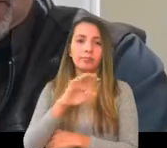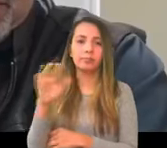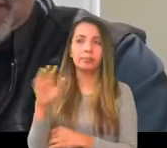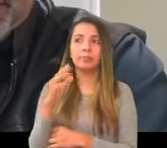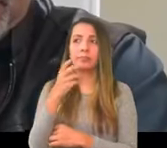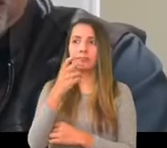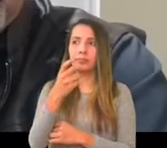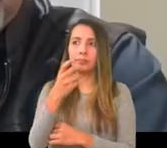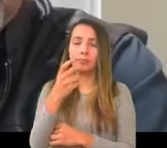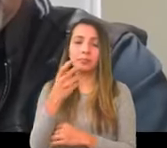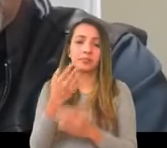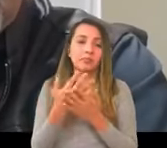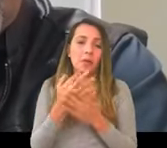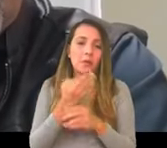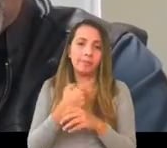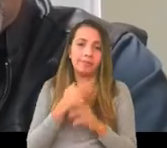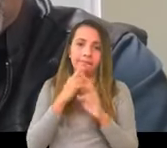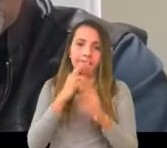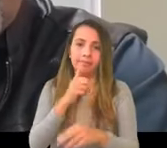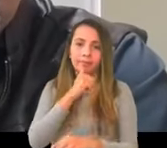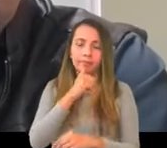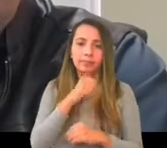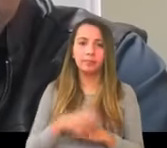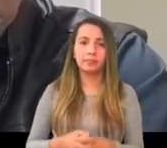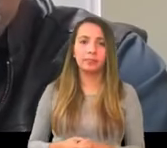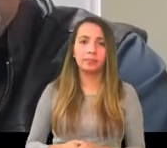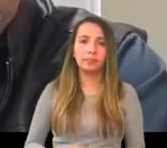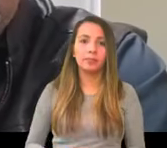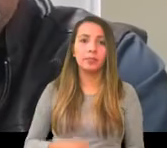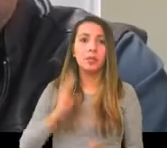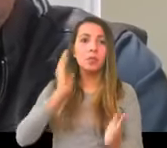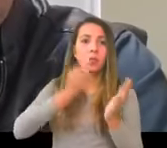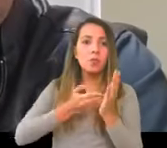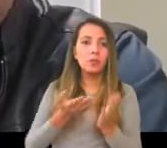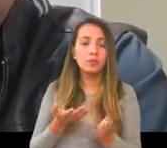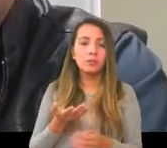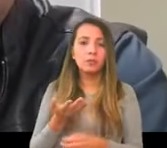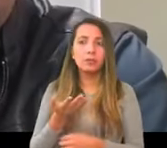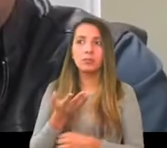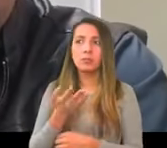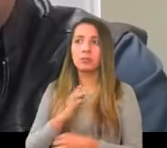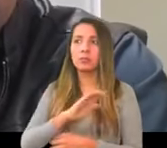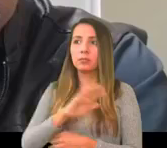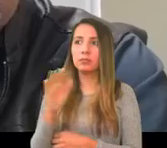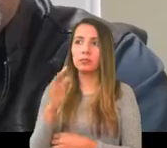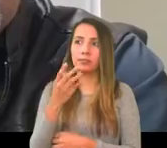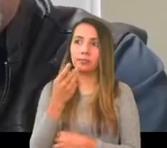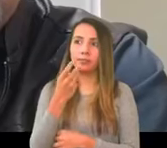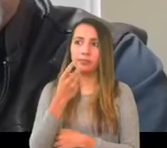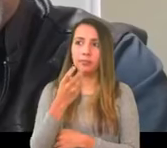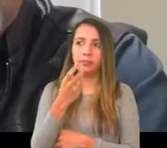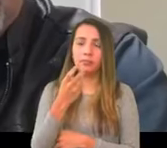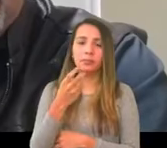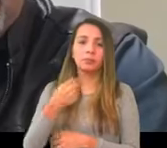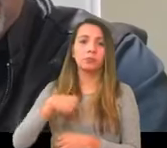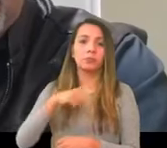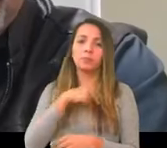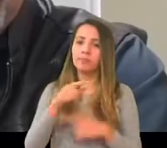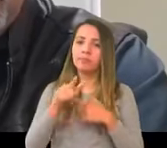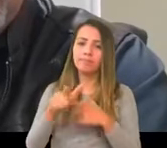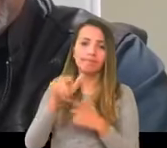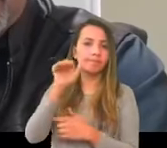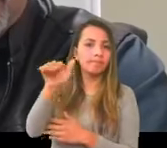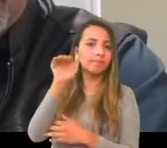contestar en su momento, ¿no? ¿Y por mientras? En vía de mientras, nosotros nos queda el seguir presionando